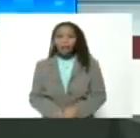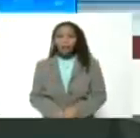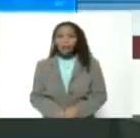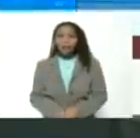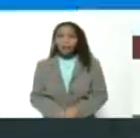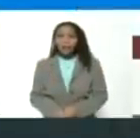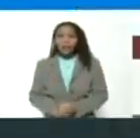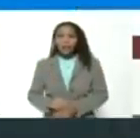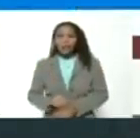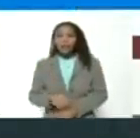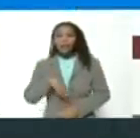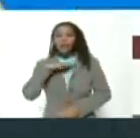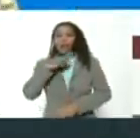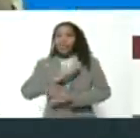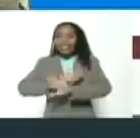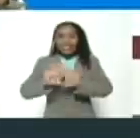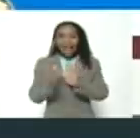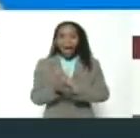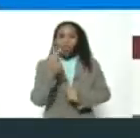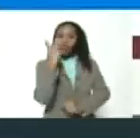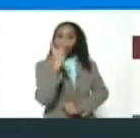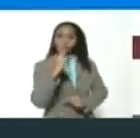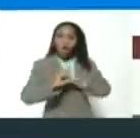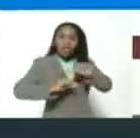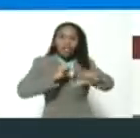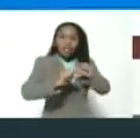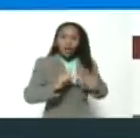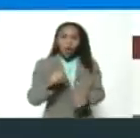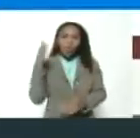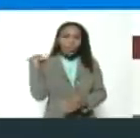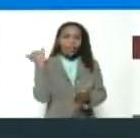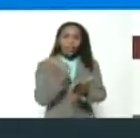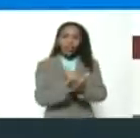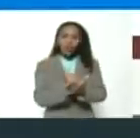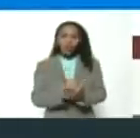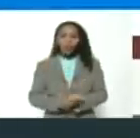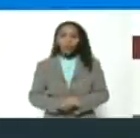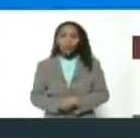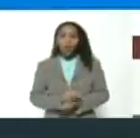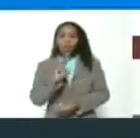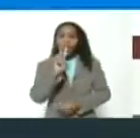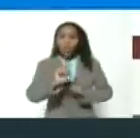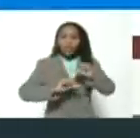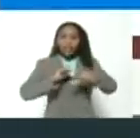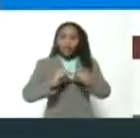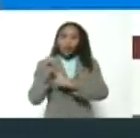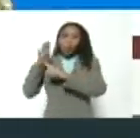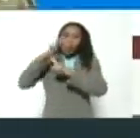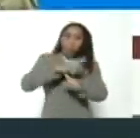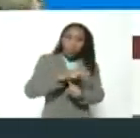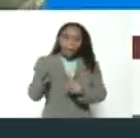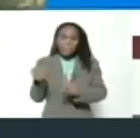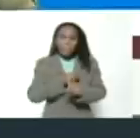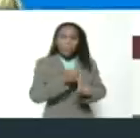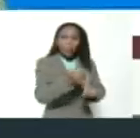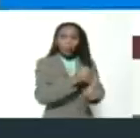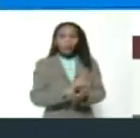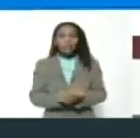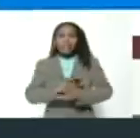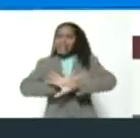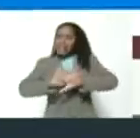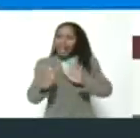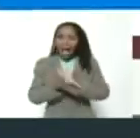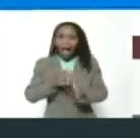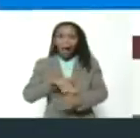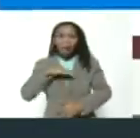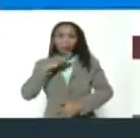Ya basta con 2 siglos de traición, ya basta con 2 siglos de miseria, de opresión, ya basta con